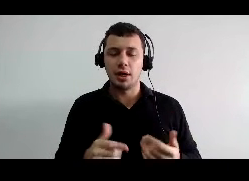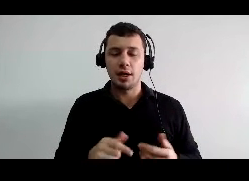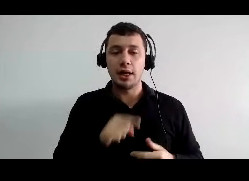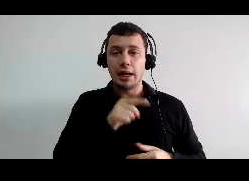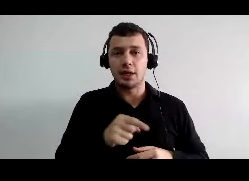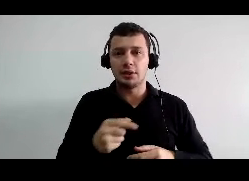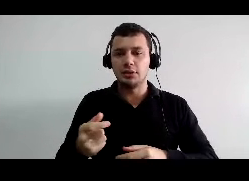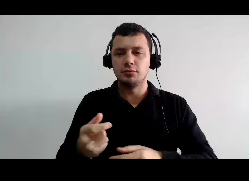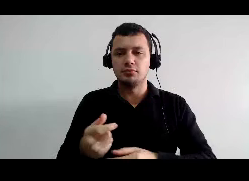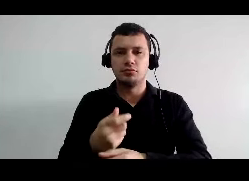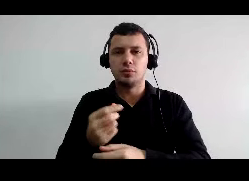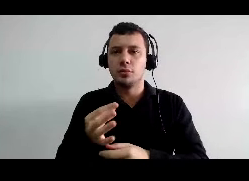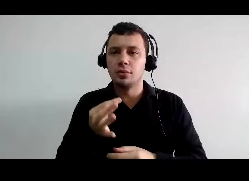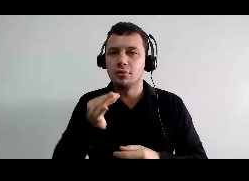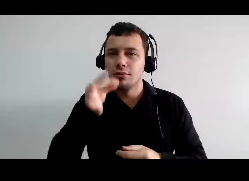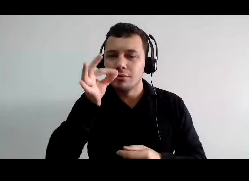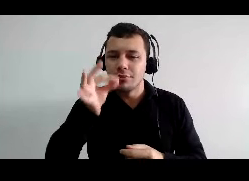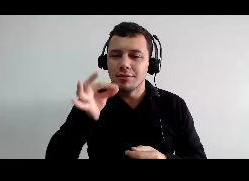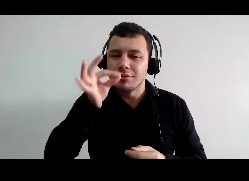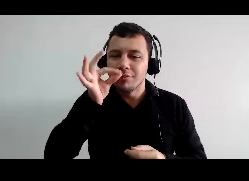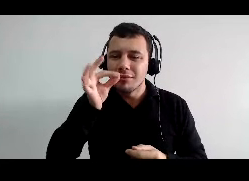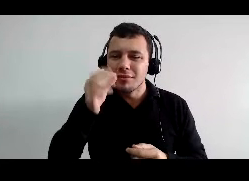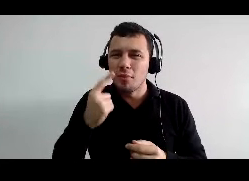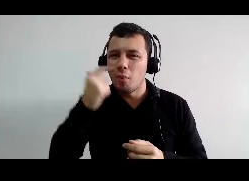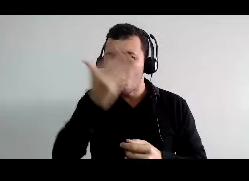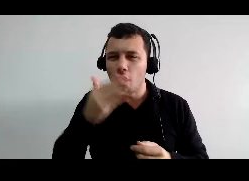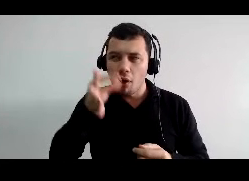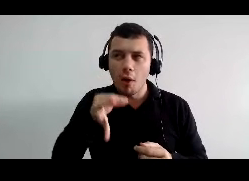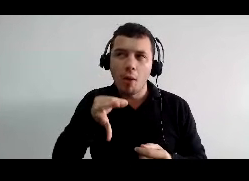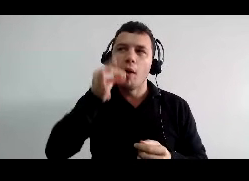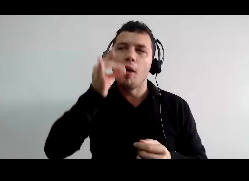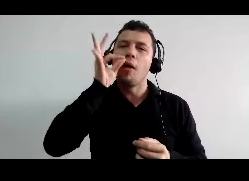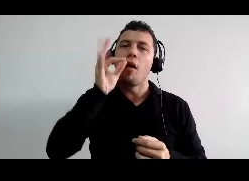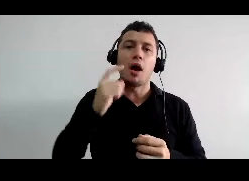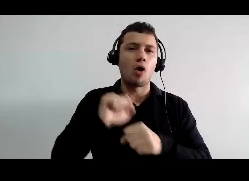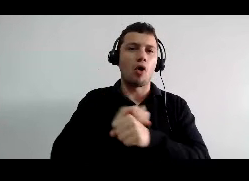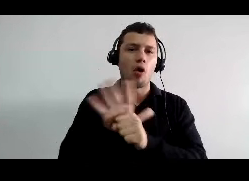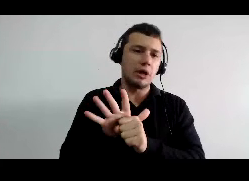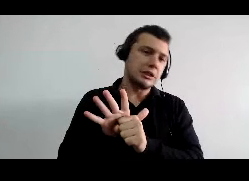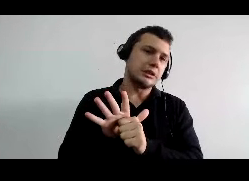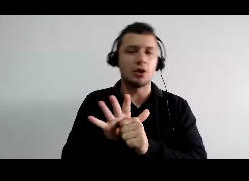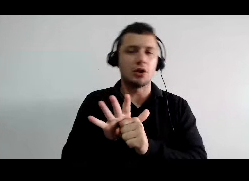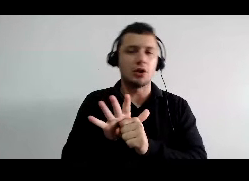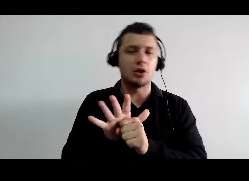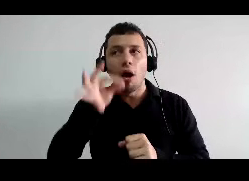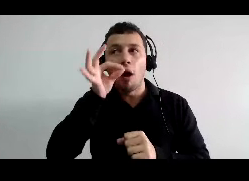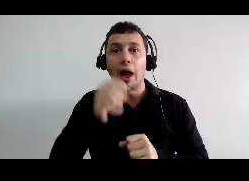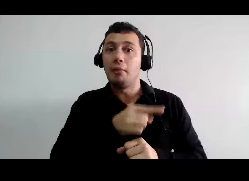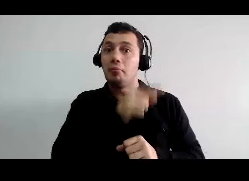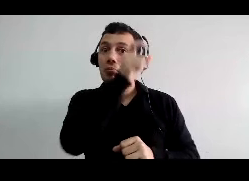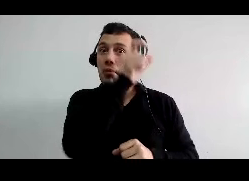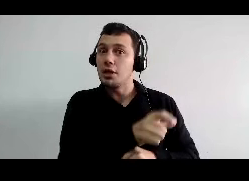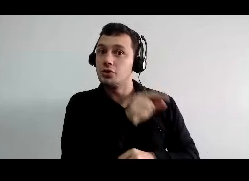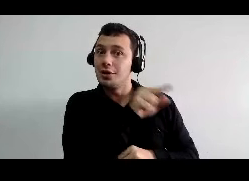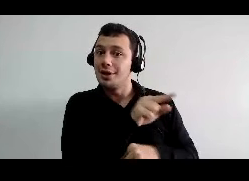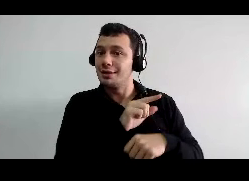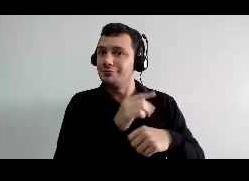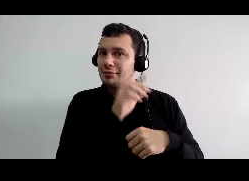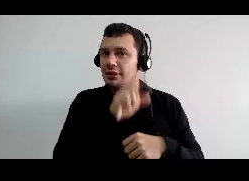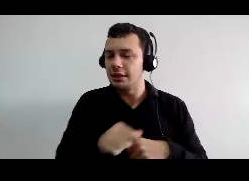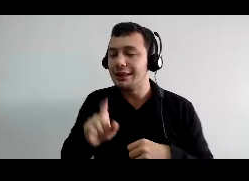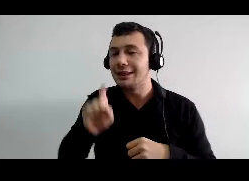del hisopado nasal, esa persona que toma la muestra de hisopado nasal obligatoriamente debe usar el